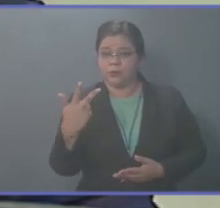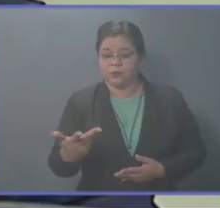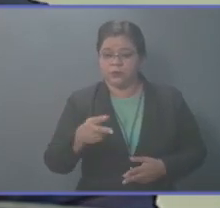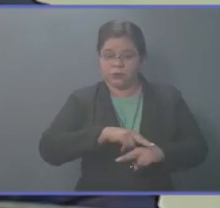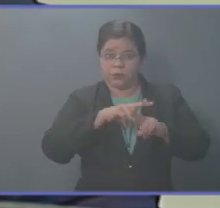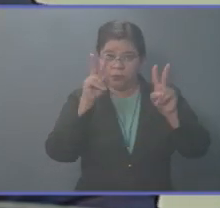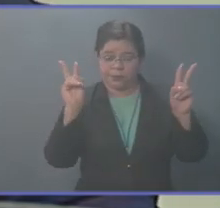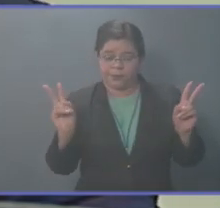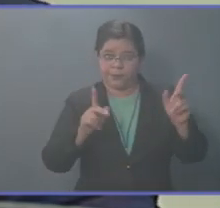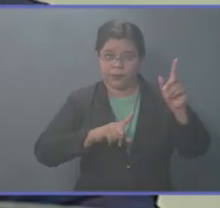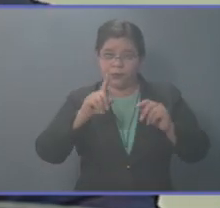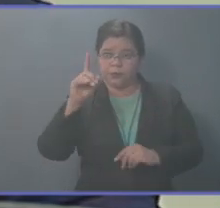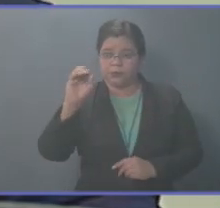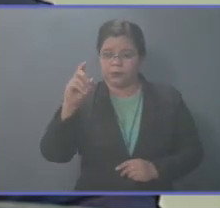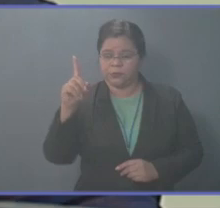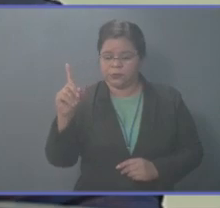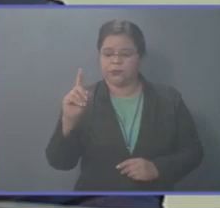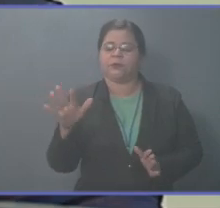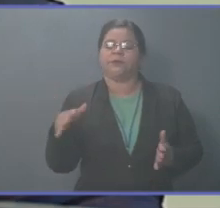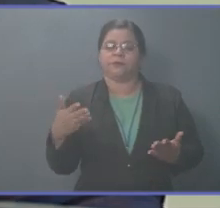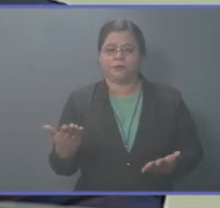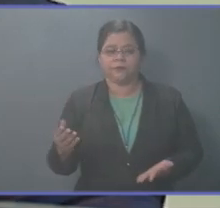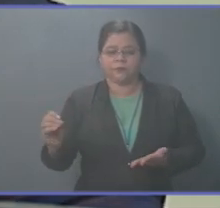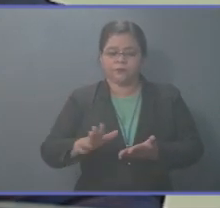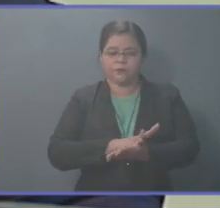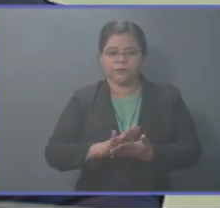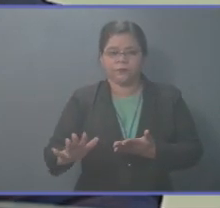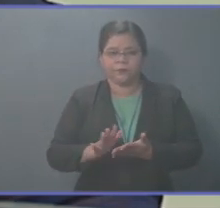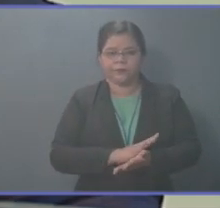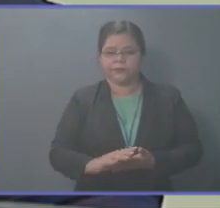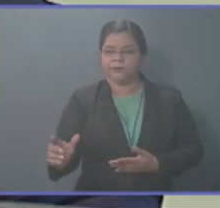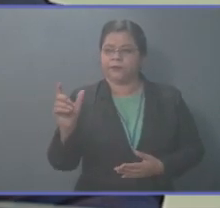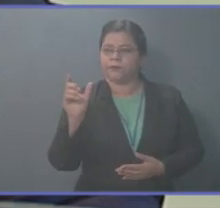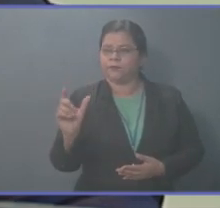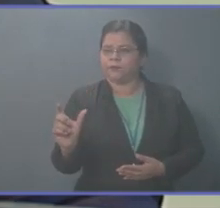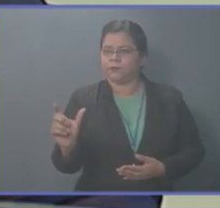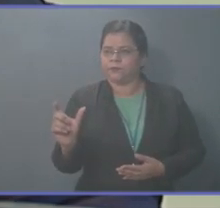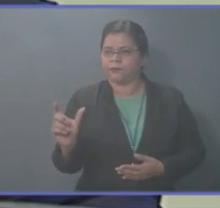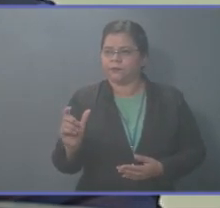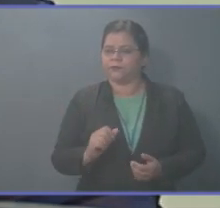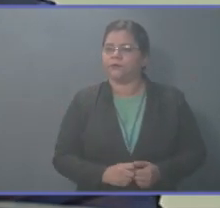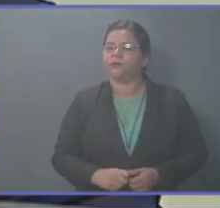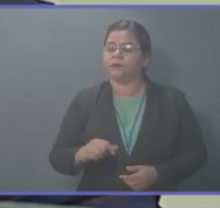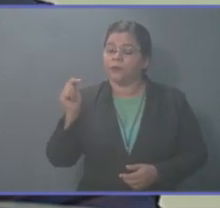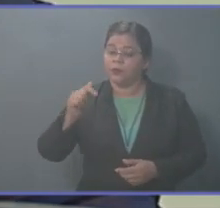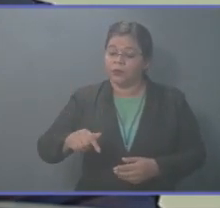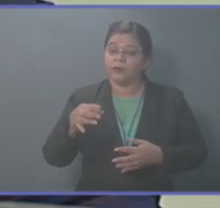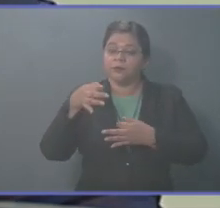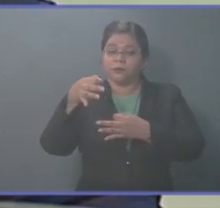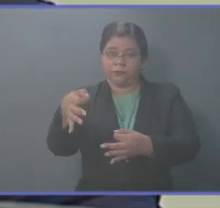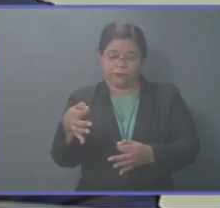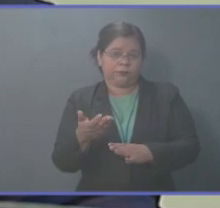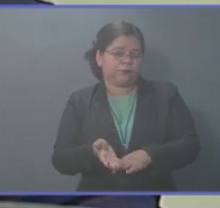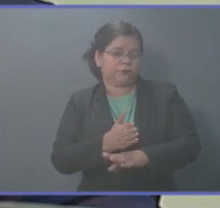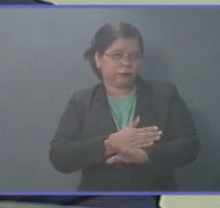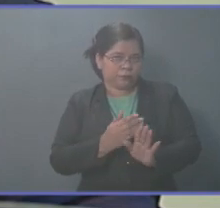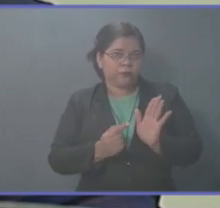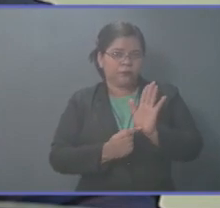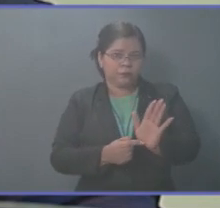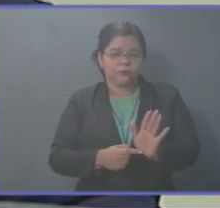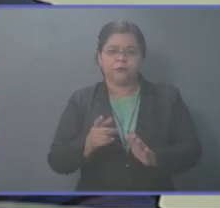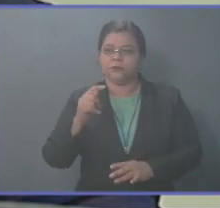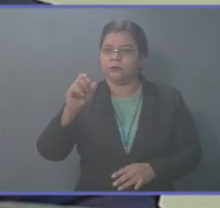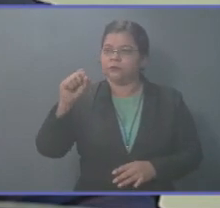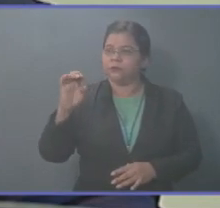Santa Tecla, únicamente con copia del documento único de identidad. Dicha demanda se presentó a fin de que este